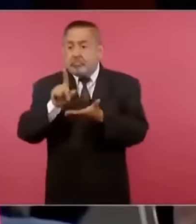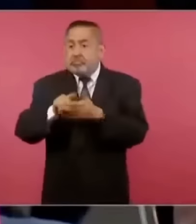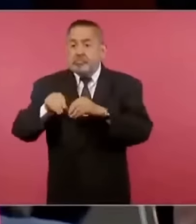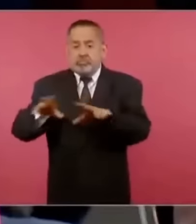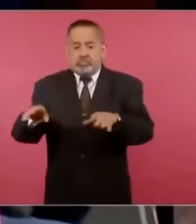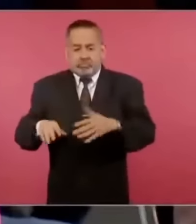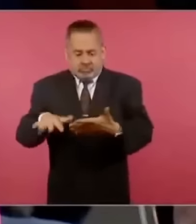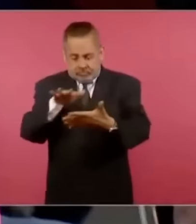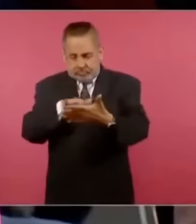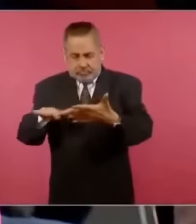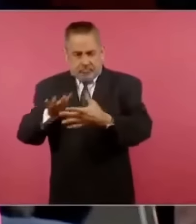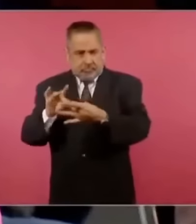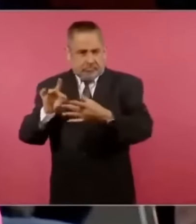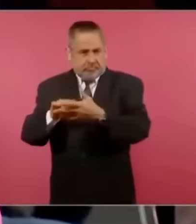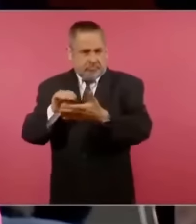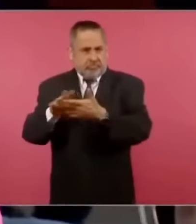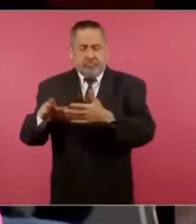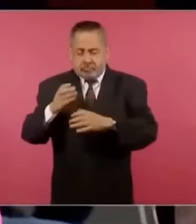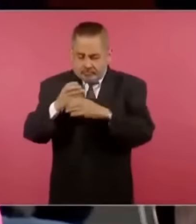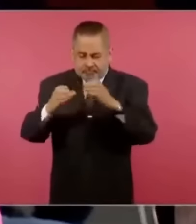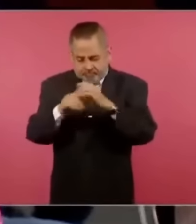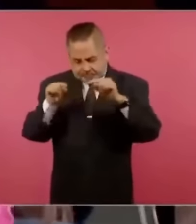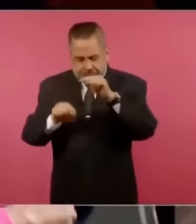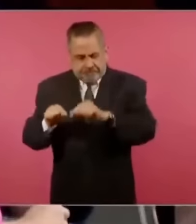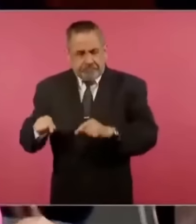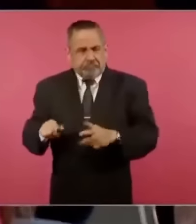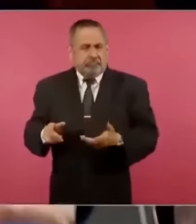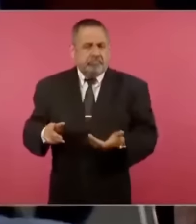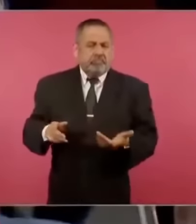ganas de leérselo, aunque lo escribe con ciertas cosas que